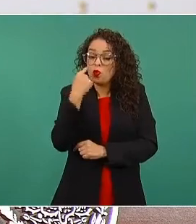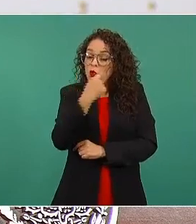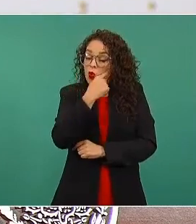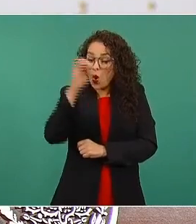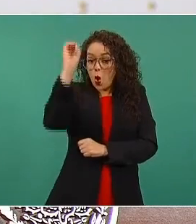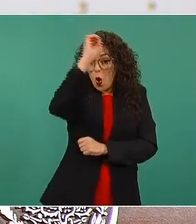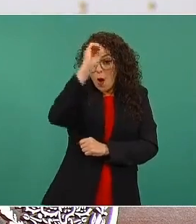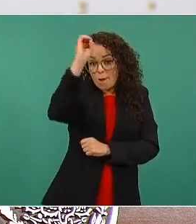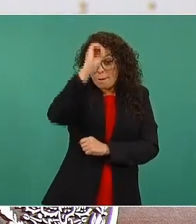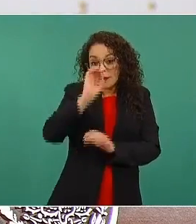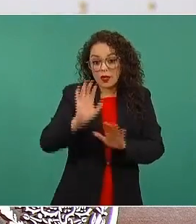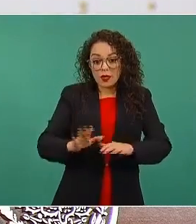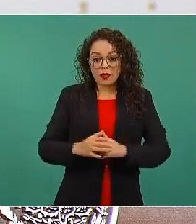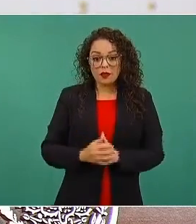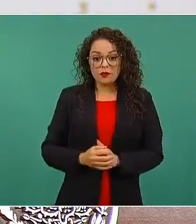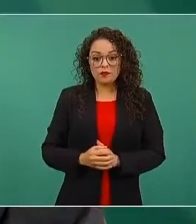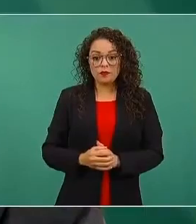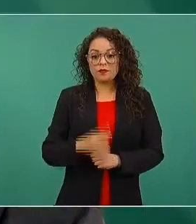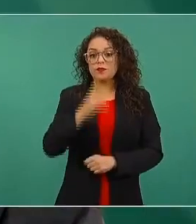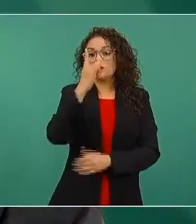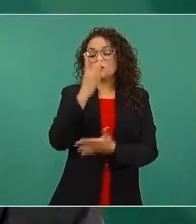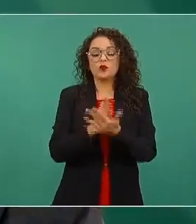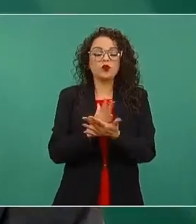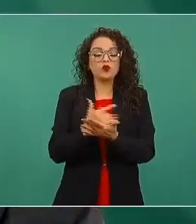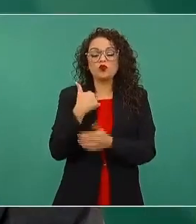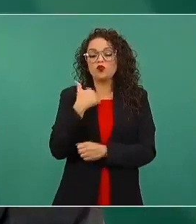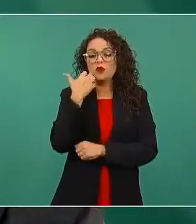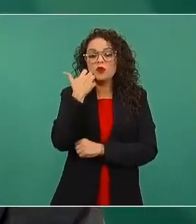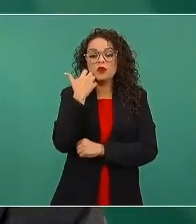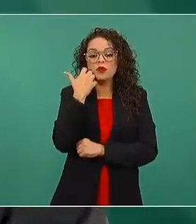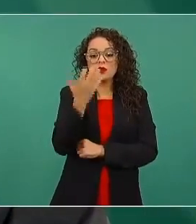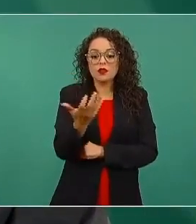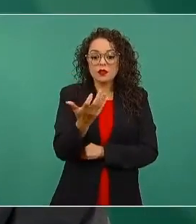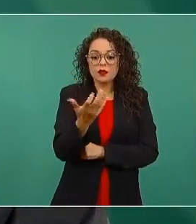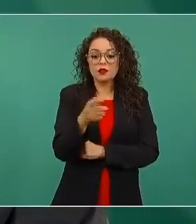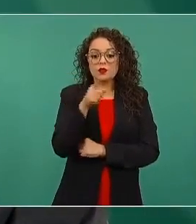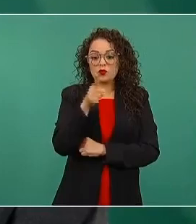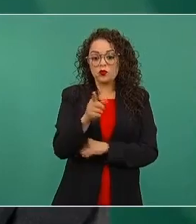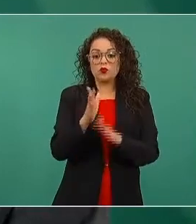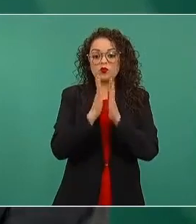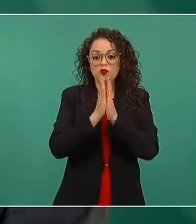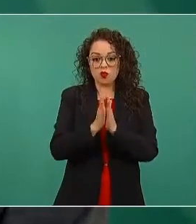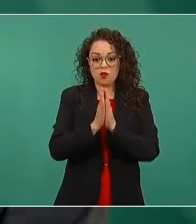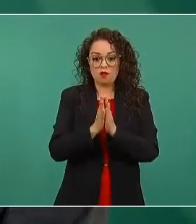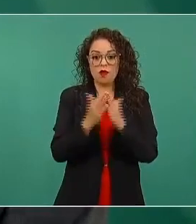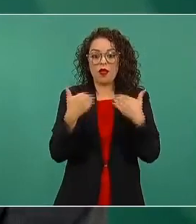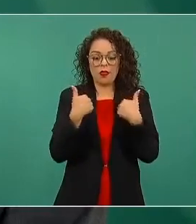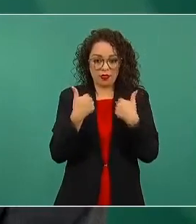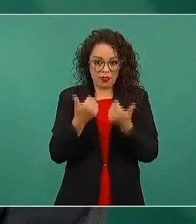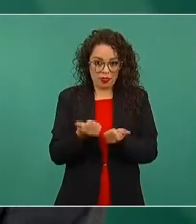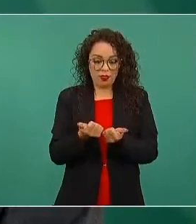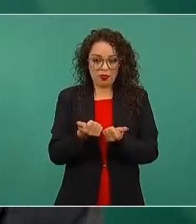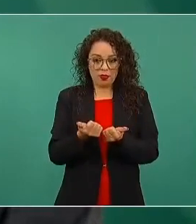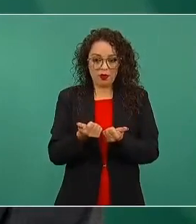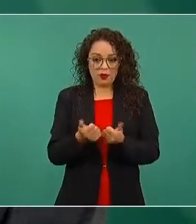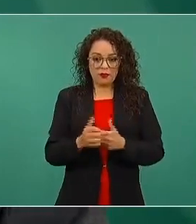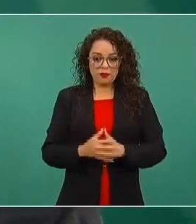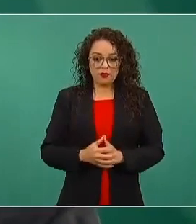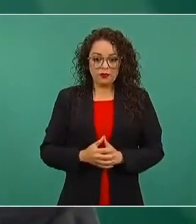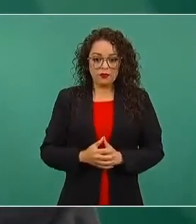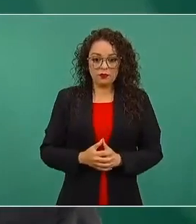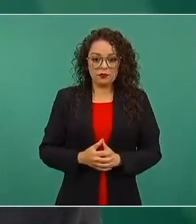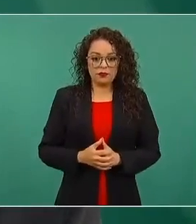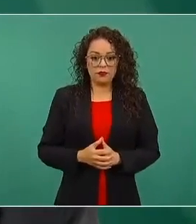vista. No es un Yo punto nada de vista. Más quisiera que tomaras en cuenta que en